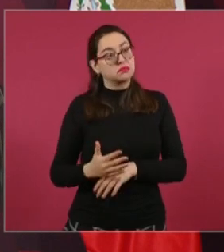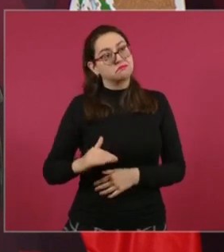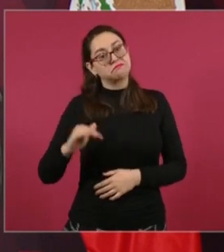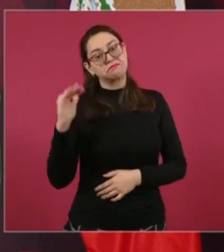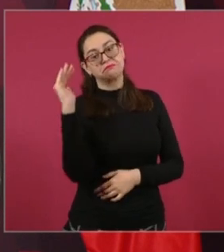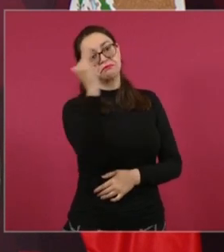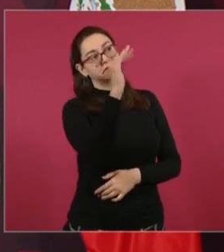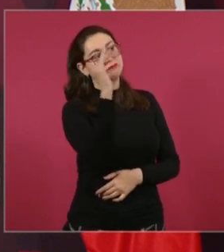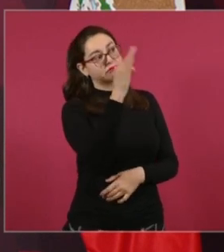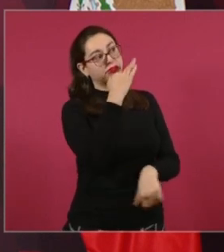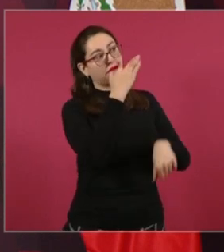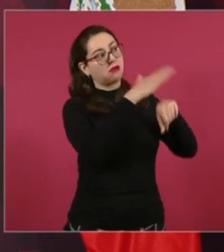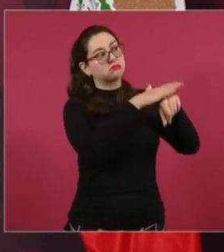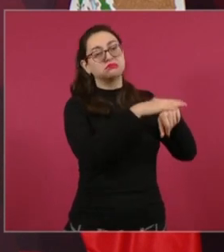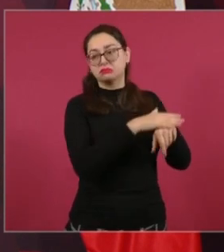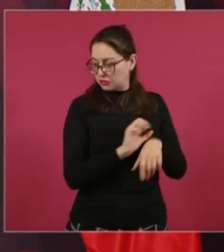comunidad.